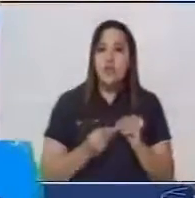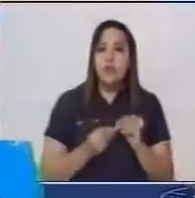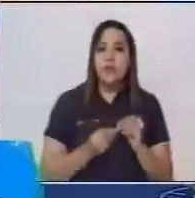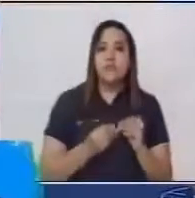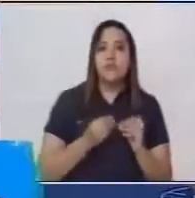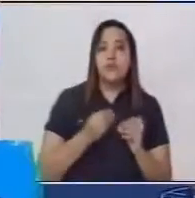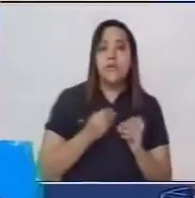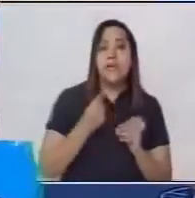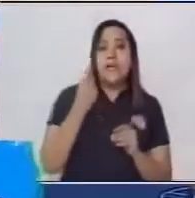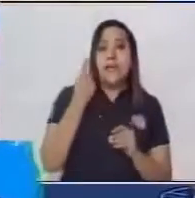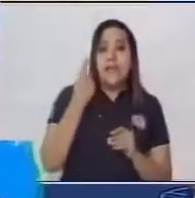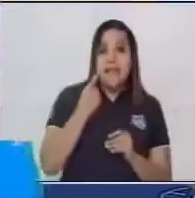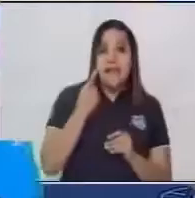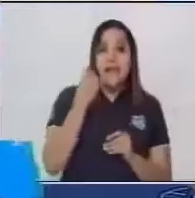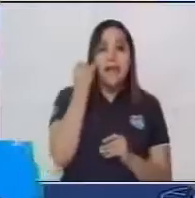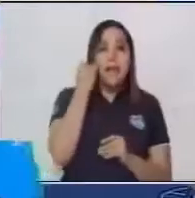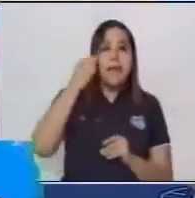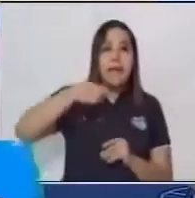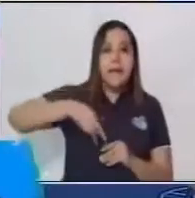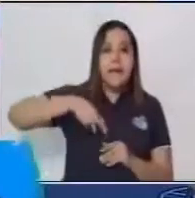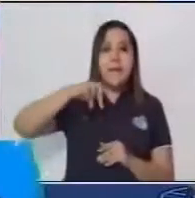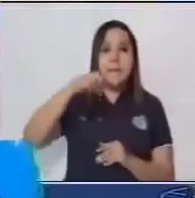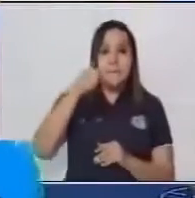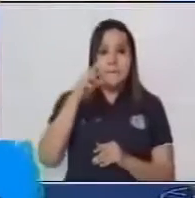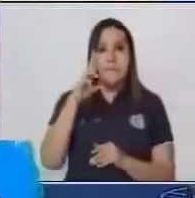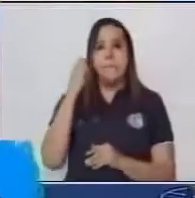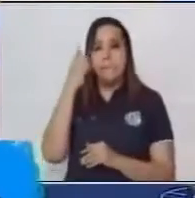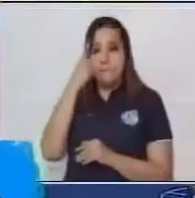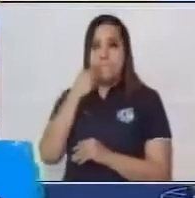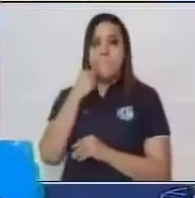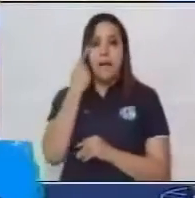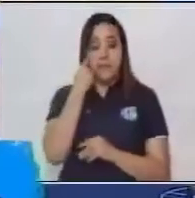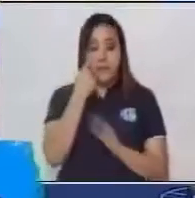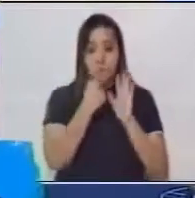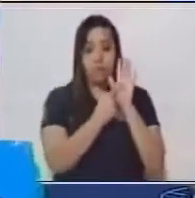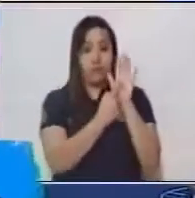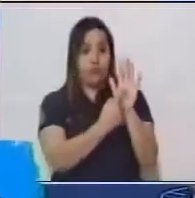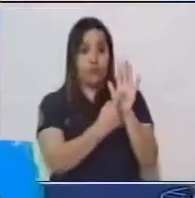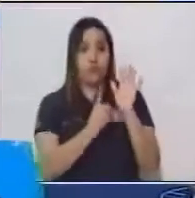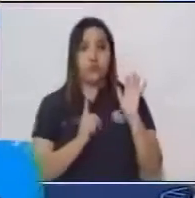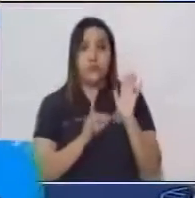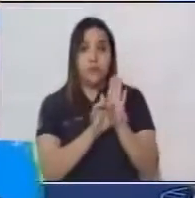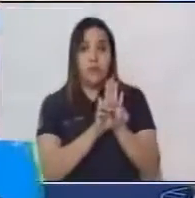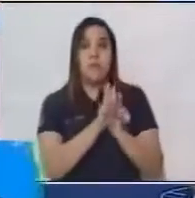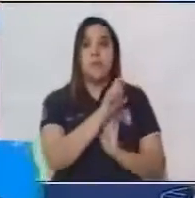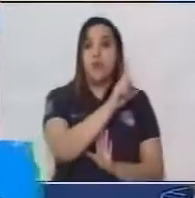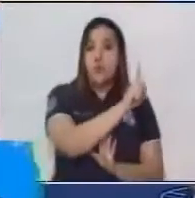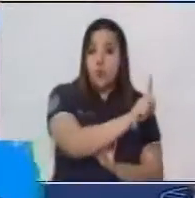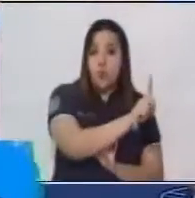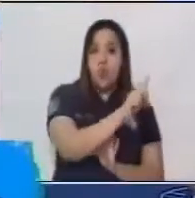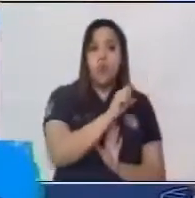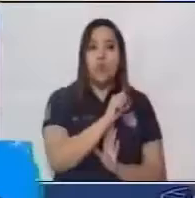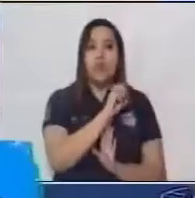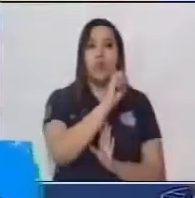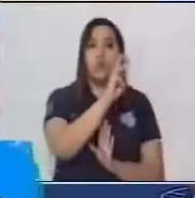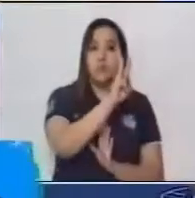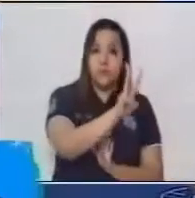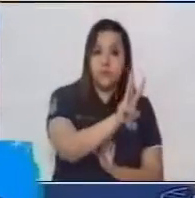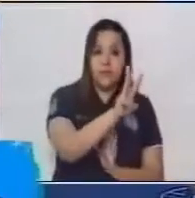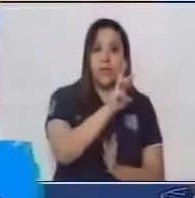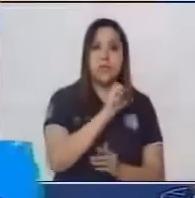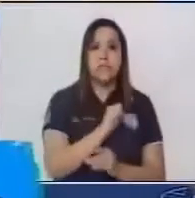impares. Y nos dan ya algunos números, como el 1, el